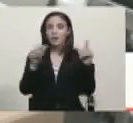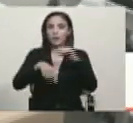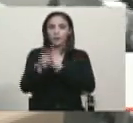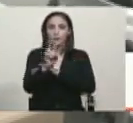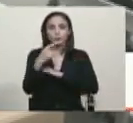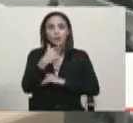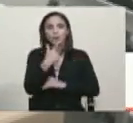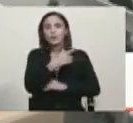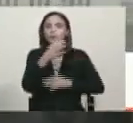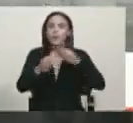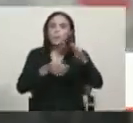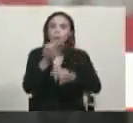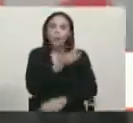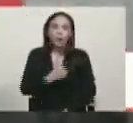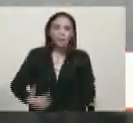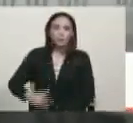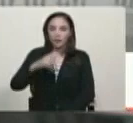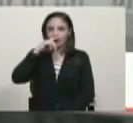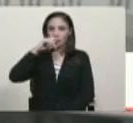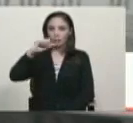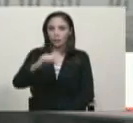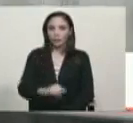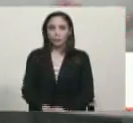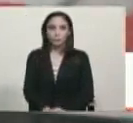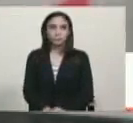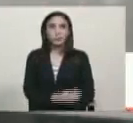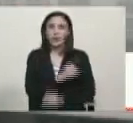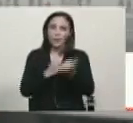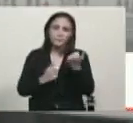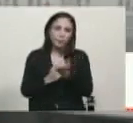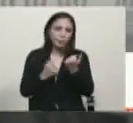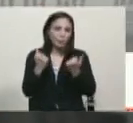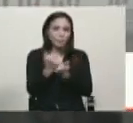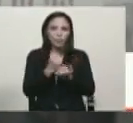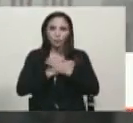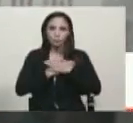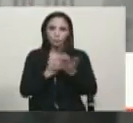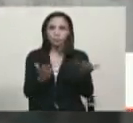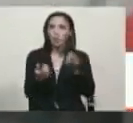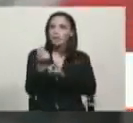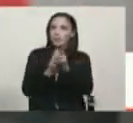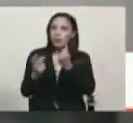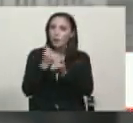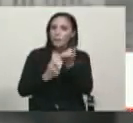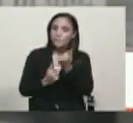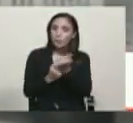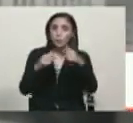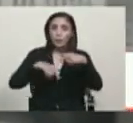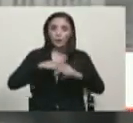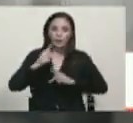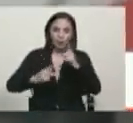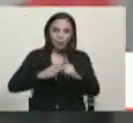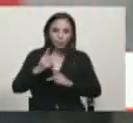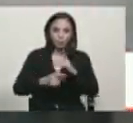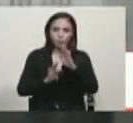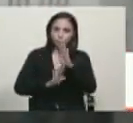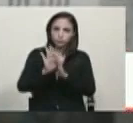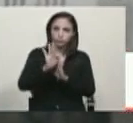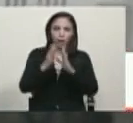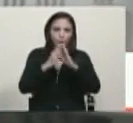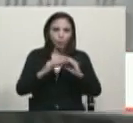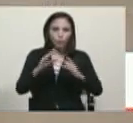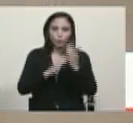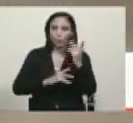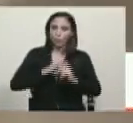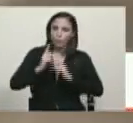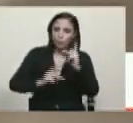presidente constitucional de la República, Nicolás Maduro. Todo el apoyo en inversión para que sea la capacidad